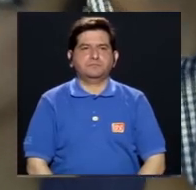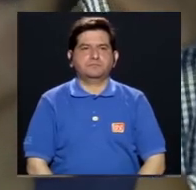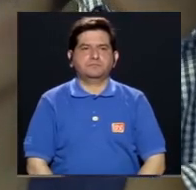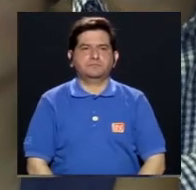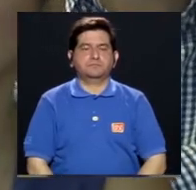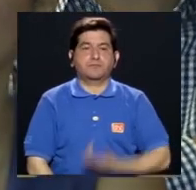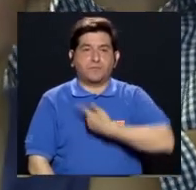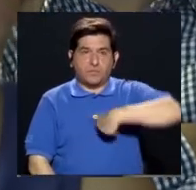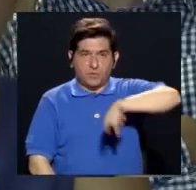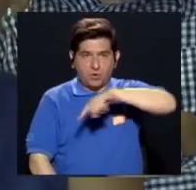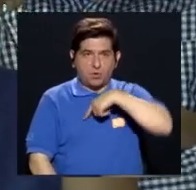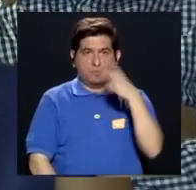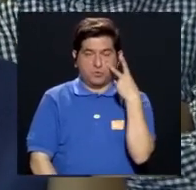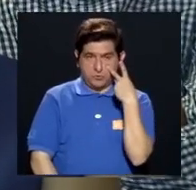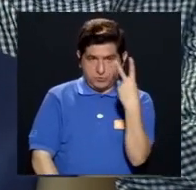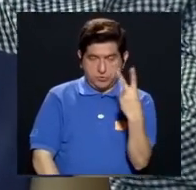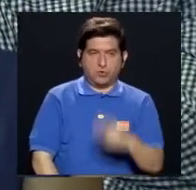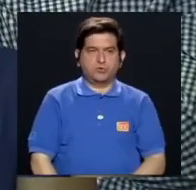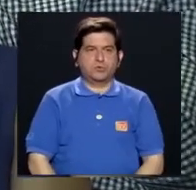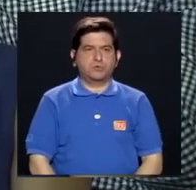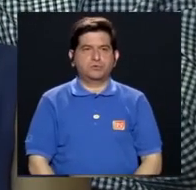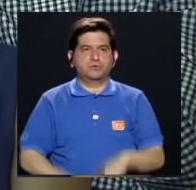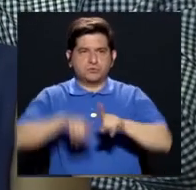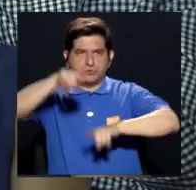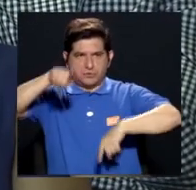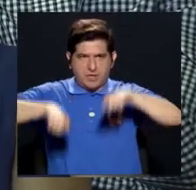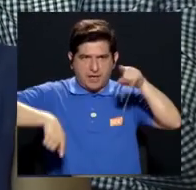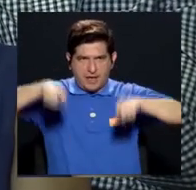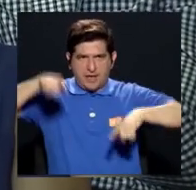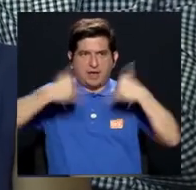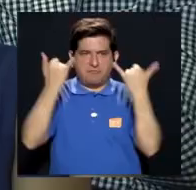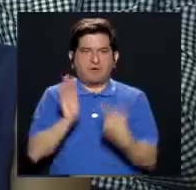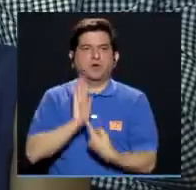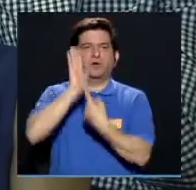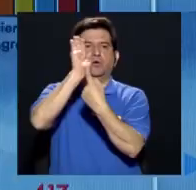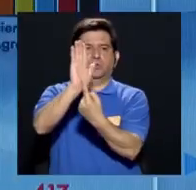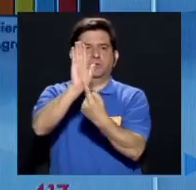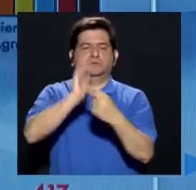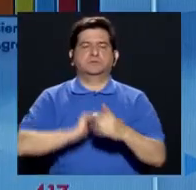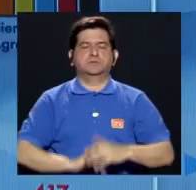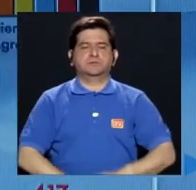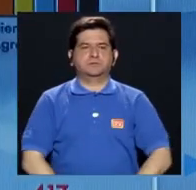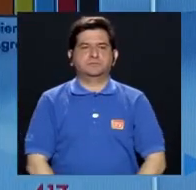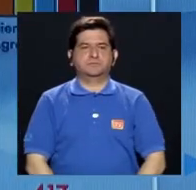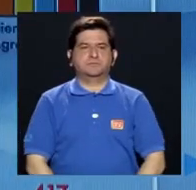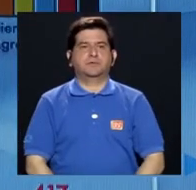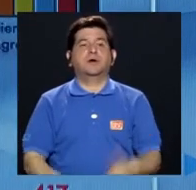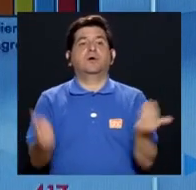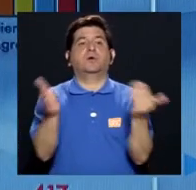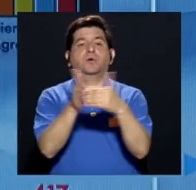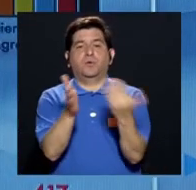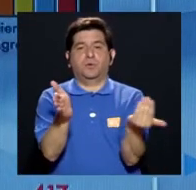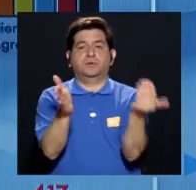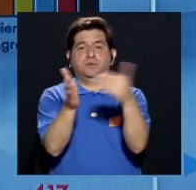Como podemos ver en el gráfico que ahora proyectamos,